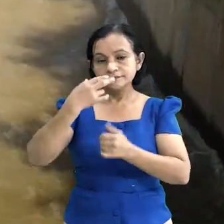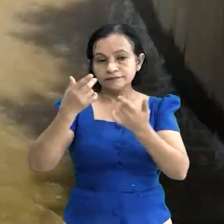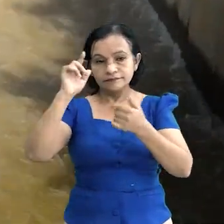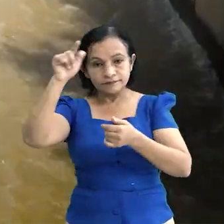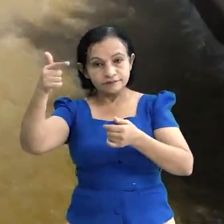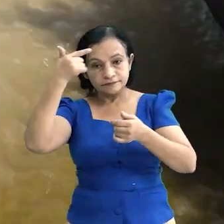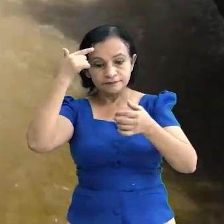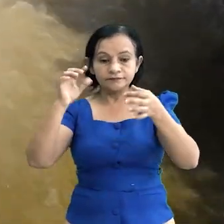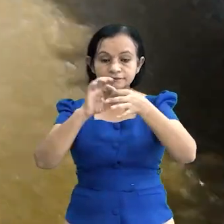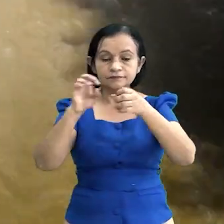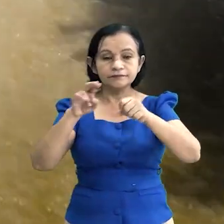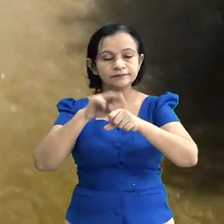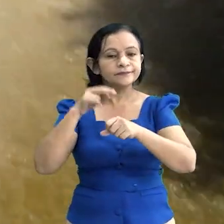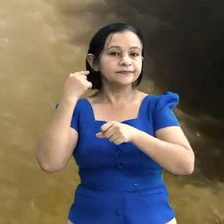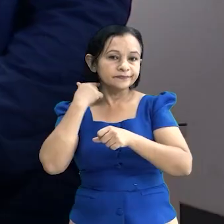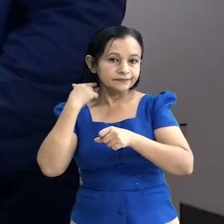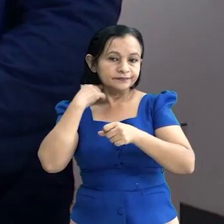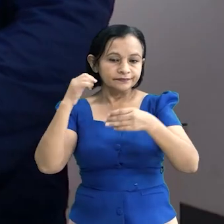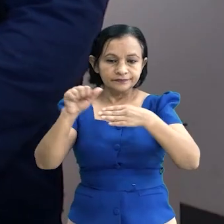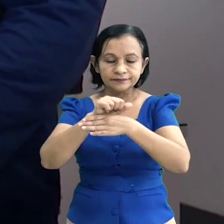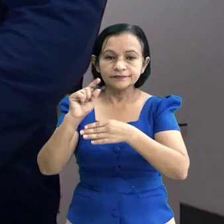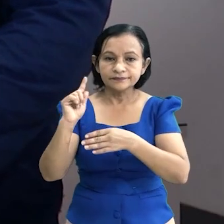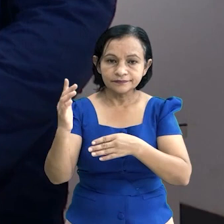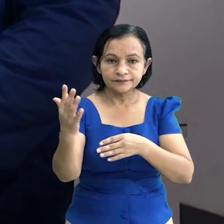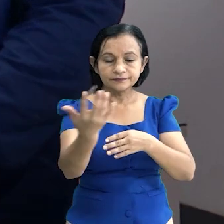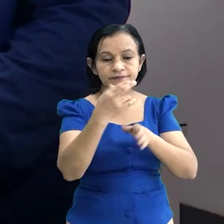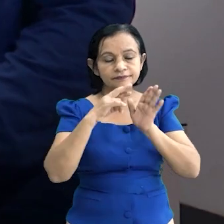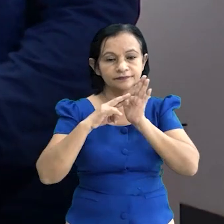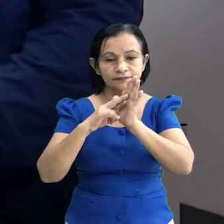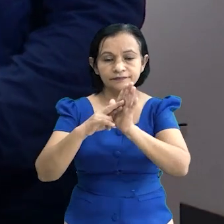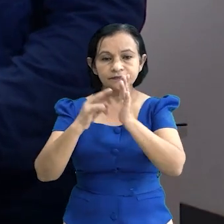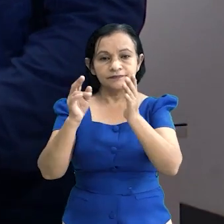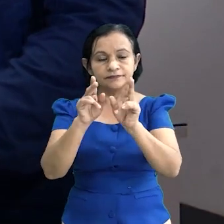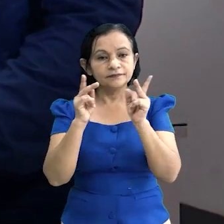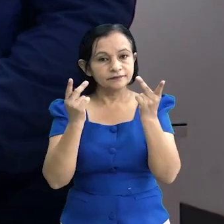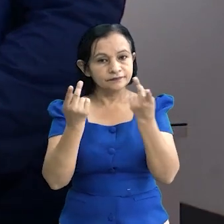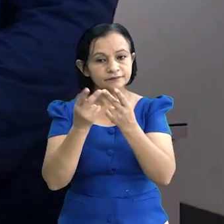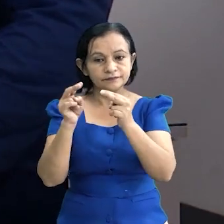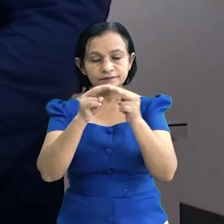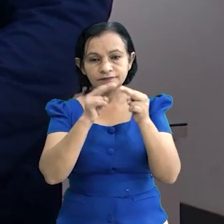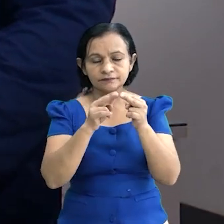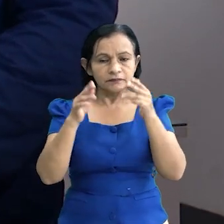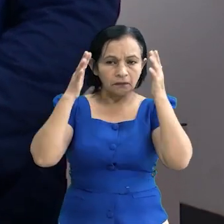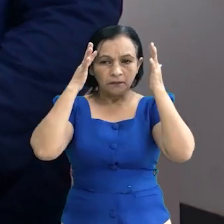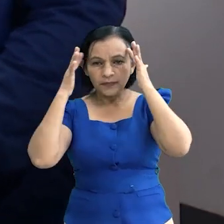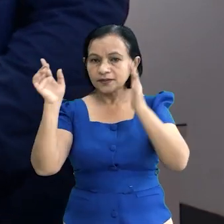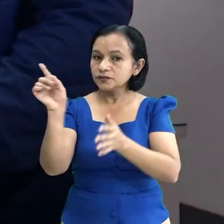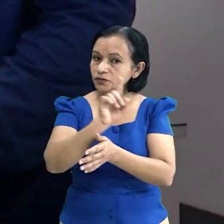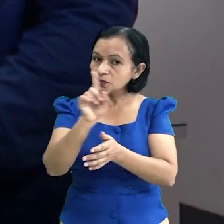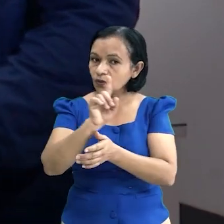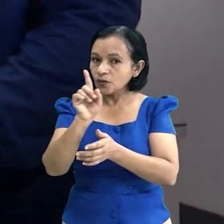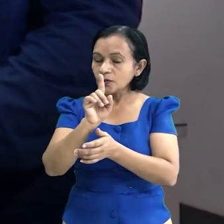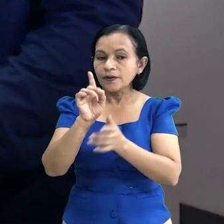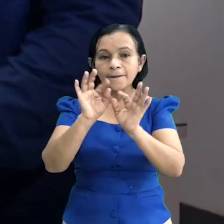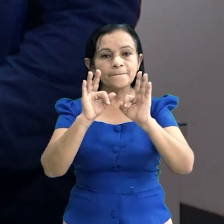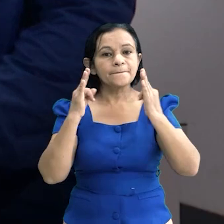Unidad Nacional siempre se prepara para todo, para responder ante todo en alianza con el pueblo. Entonces no es para alarmar, pero sí que esté consciente